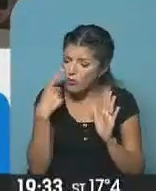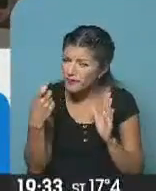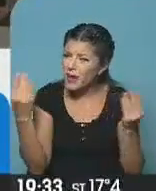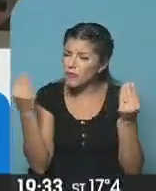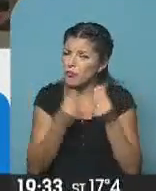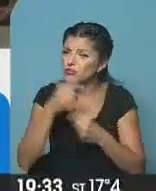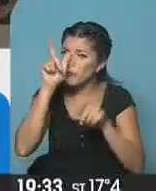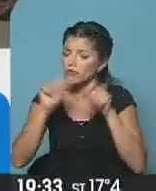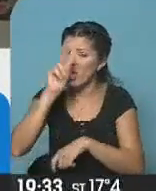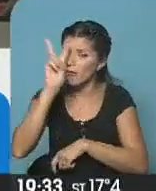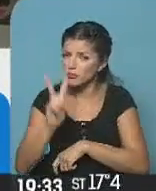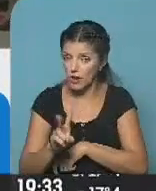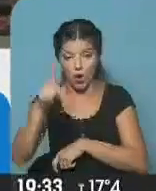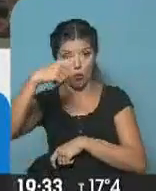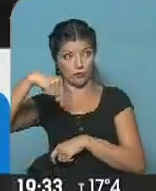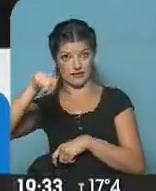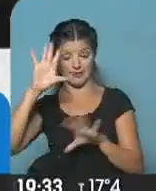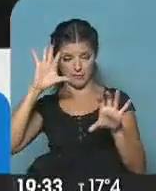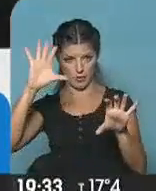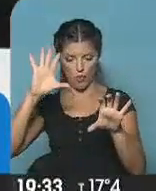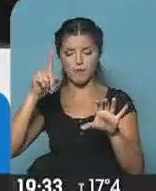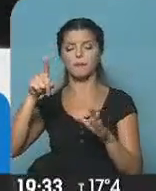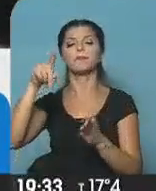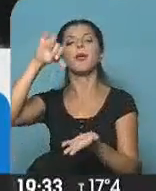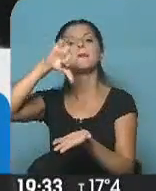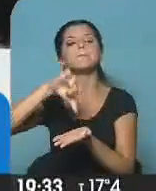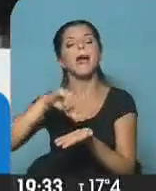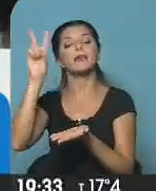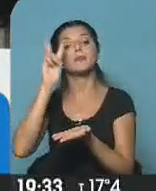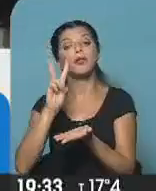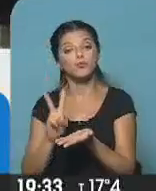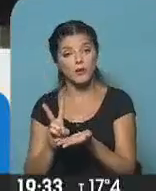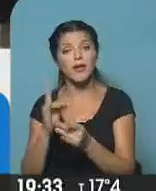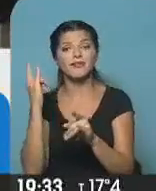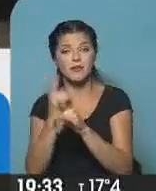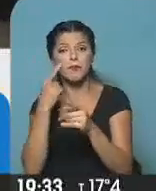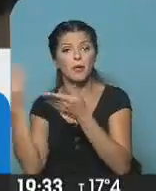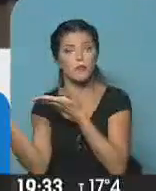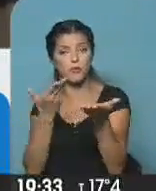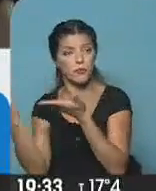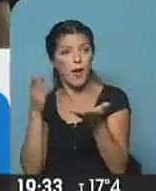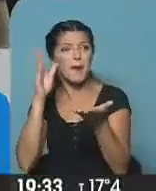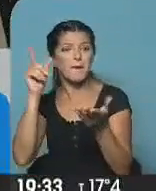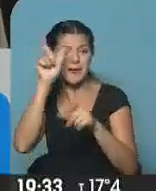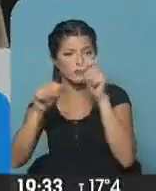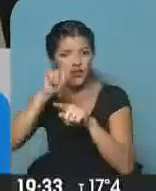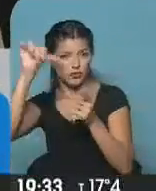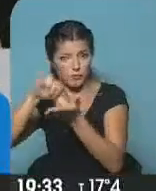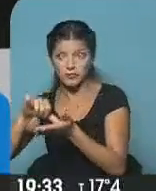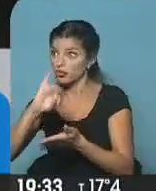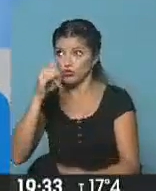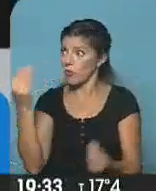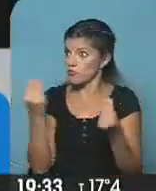recordemos que son países nosotros un país que tradicionalmente acogió en miranda muchos argentinos durante la dictadura fueron a